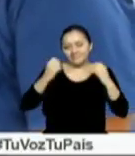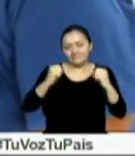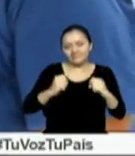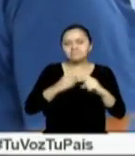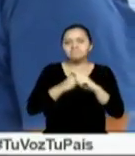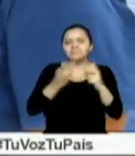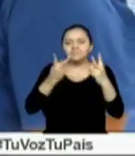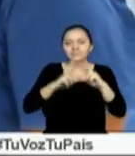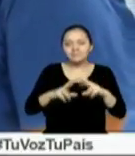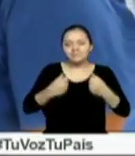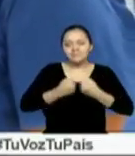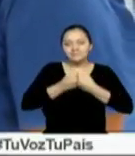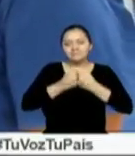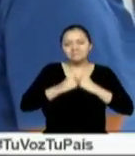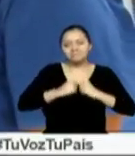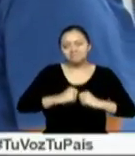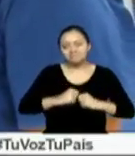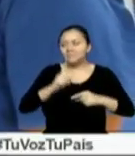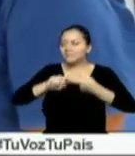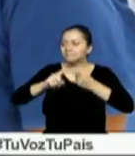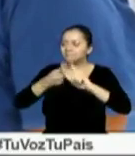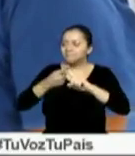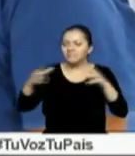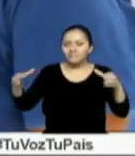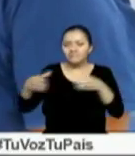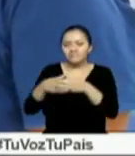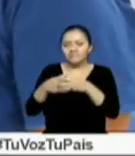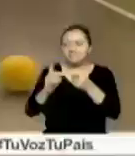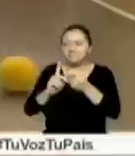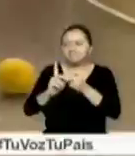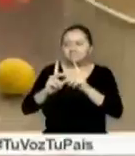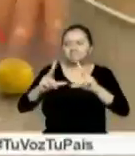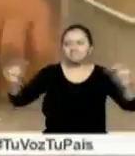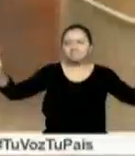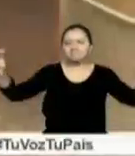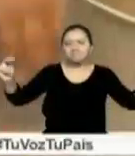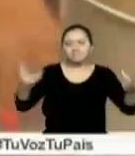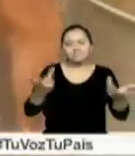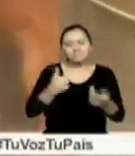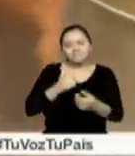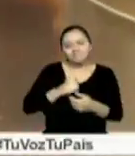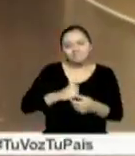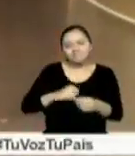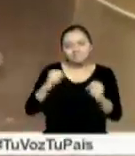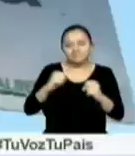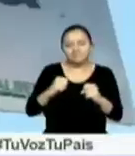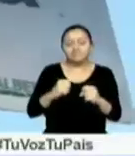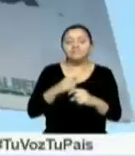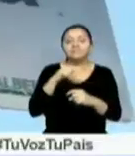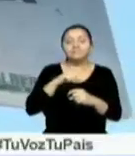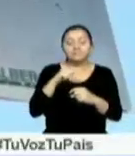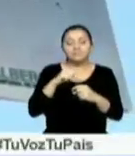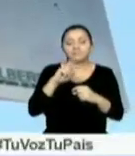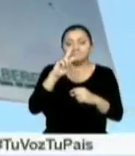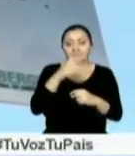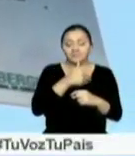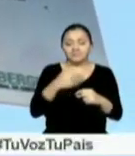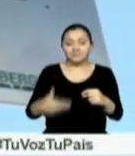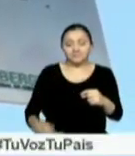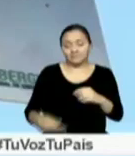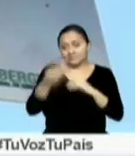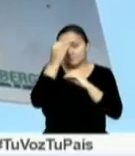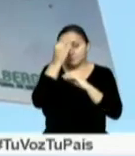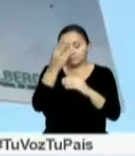pena que nos vamos a separar porque esto se hizo una familia por largo de un año mucha pena según información de la vicepresidencia de la República hasta el